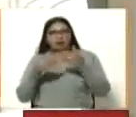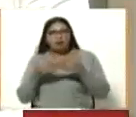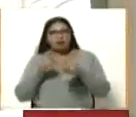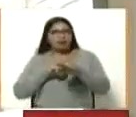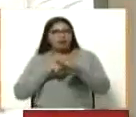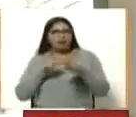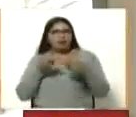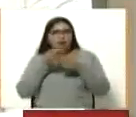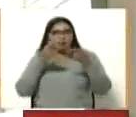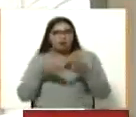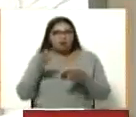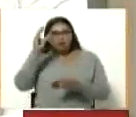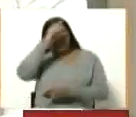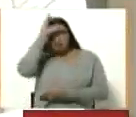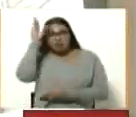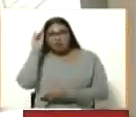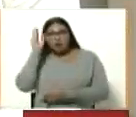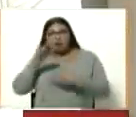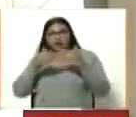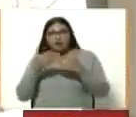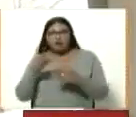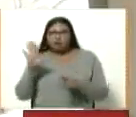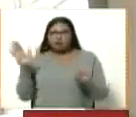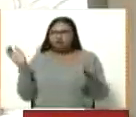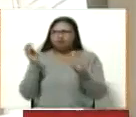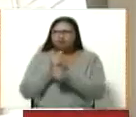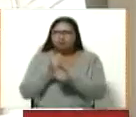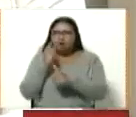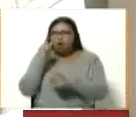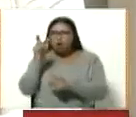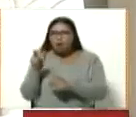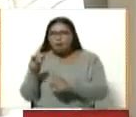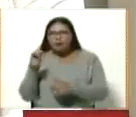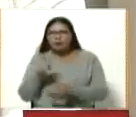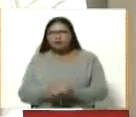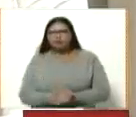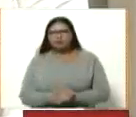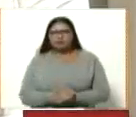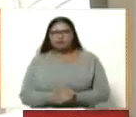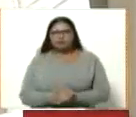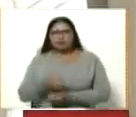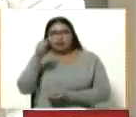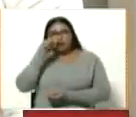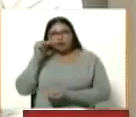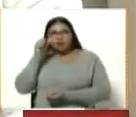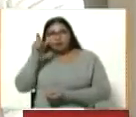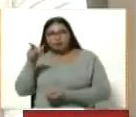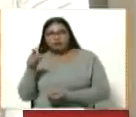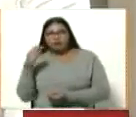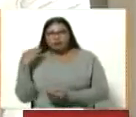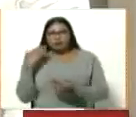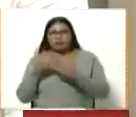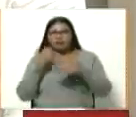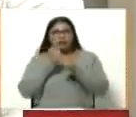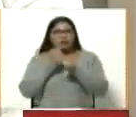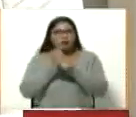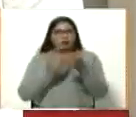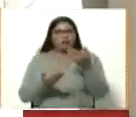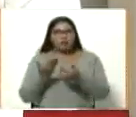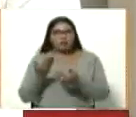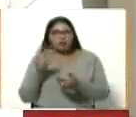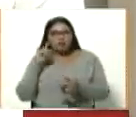del gobierno de Donald Trump, pues identificaron que Alex era una persona que venía haciendo una labor muy